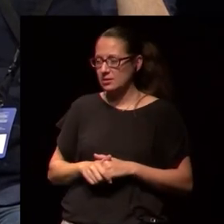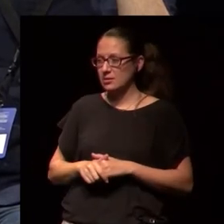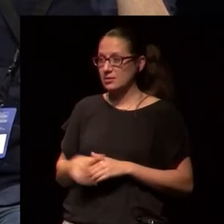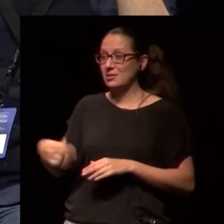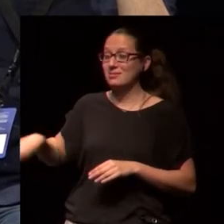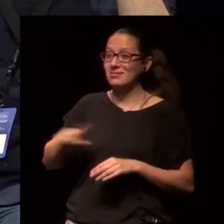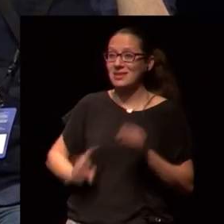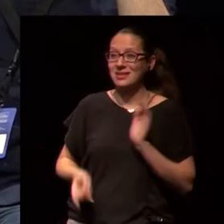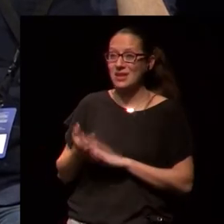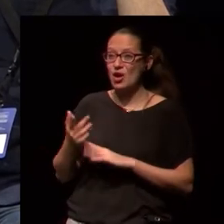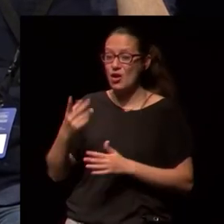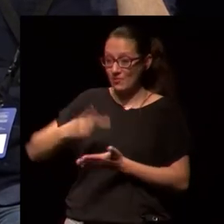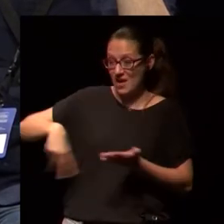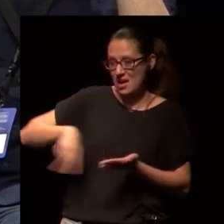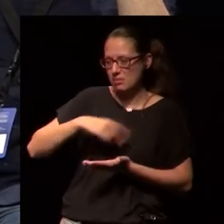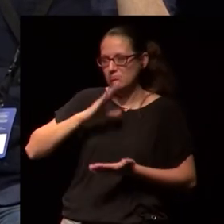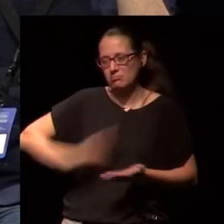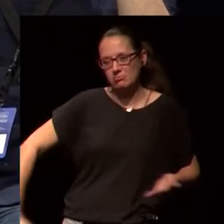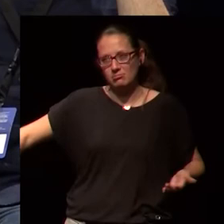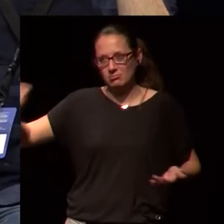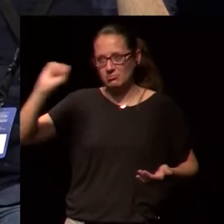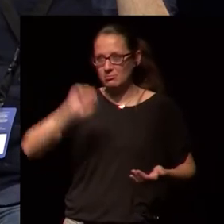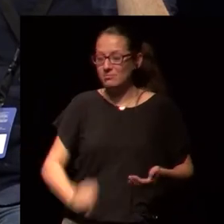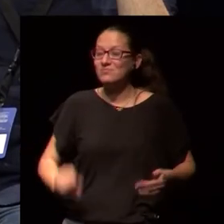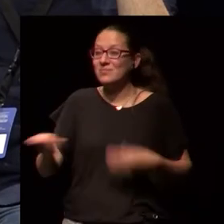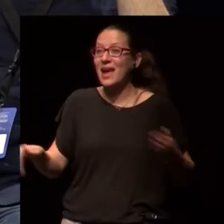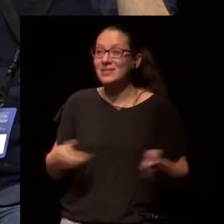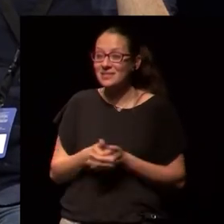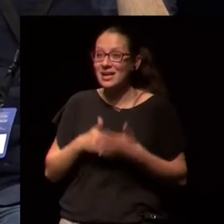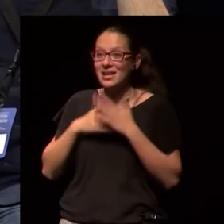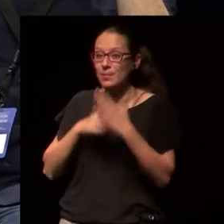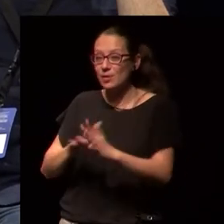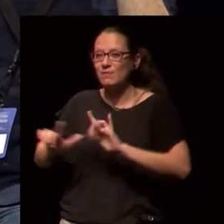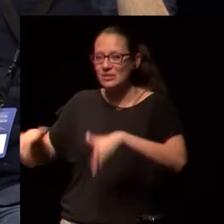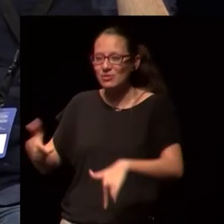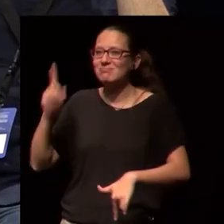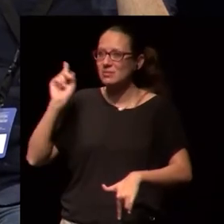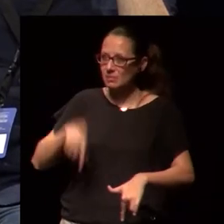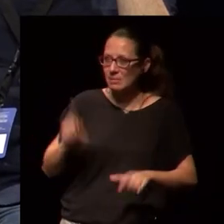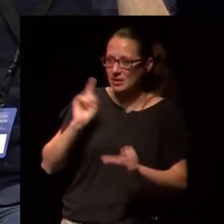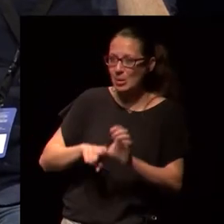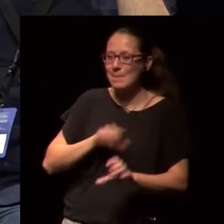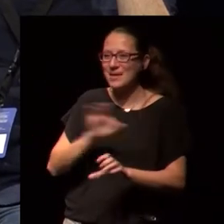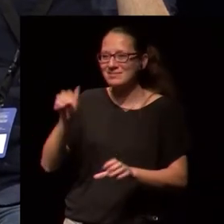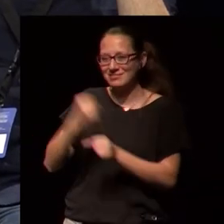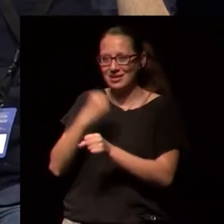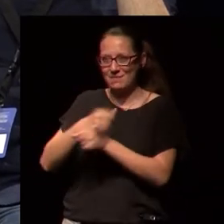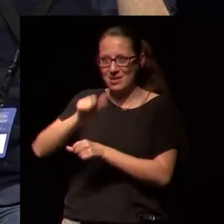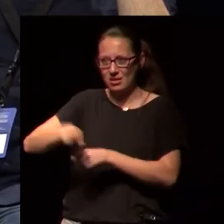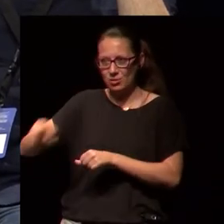una coreografía fantástica, incluyendo los camiones de la basura y los trabajadores